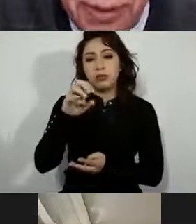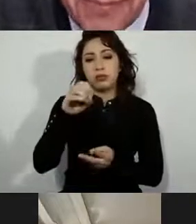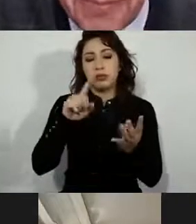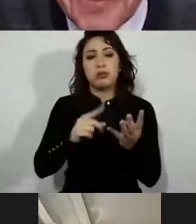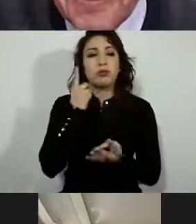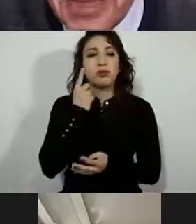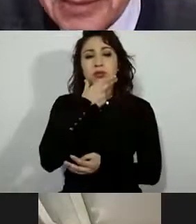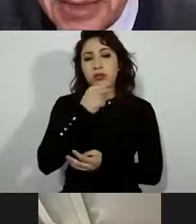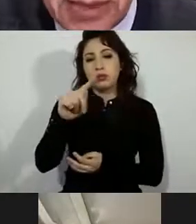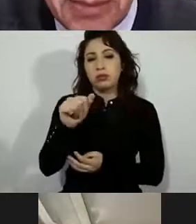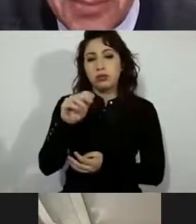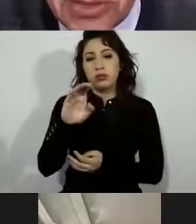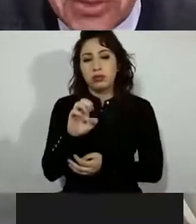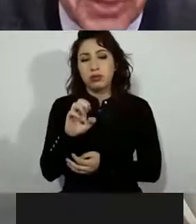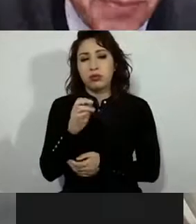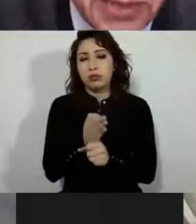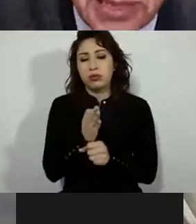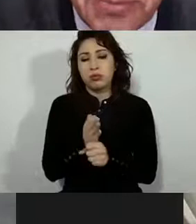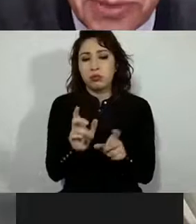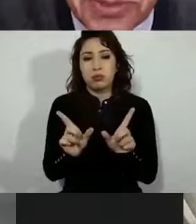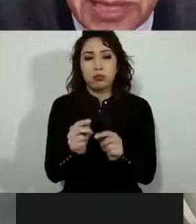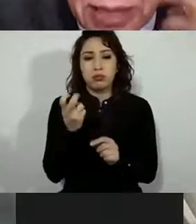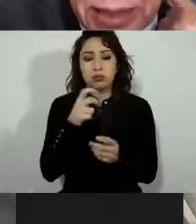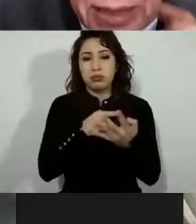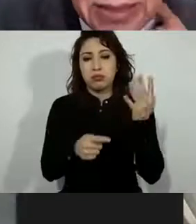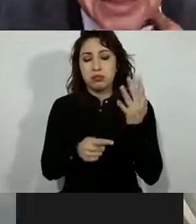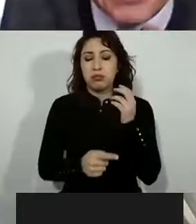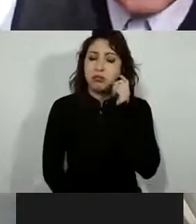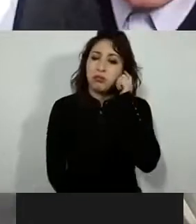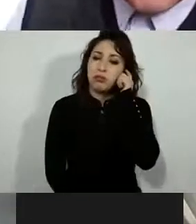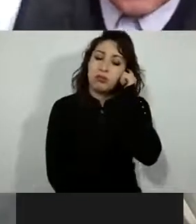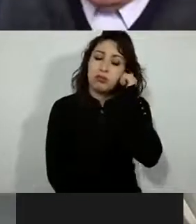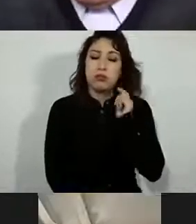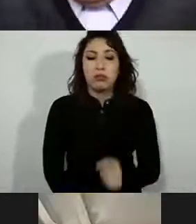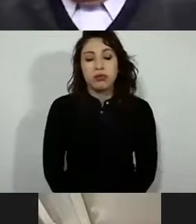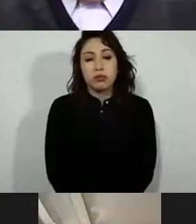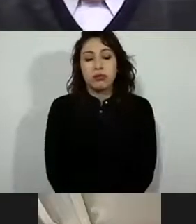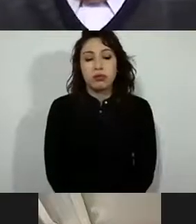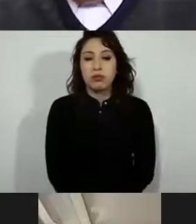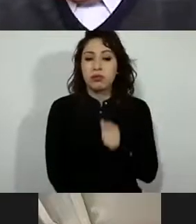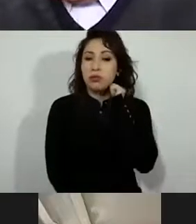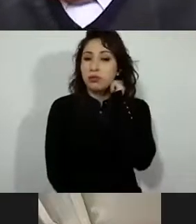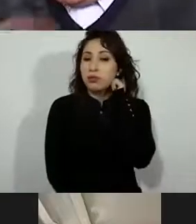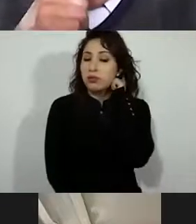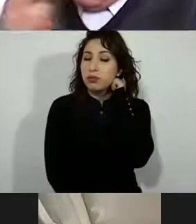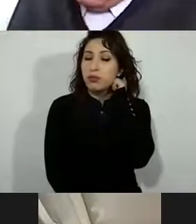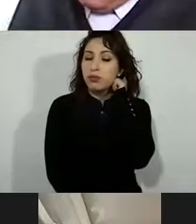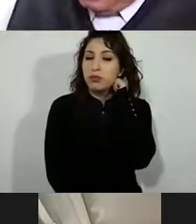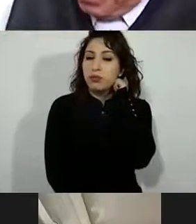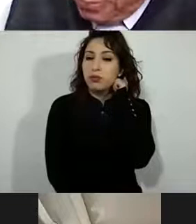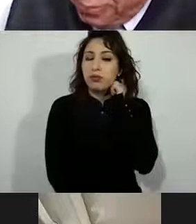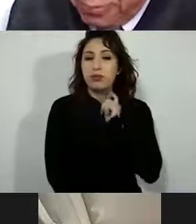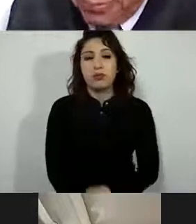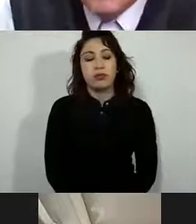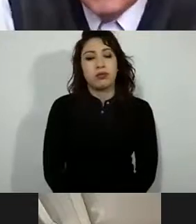Tabe. Hasta este momento, diputado presidente. Podemos iniciar. Sí, adelante, gracias. Diputado González, por favor.